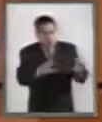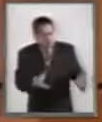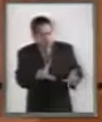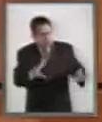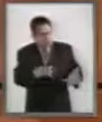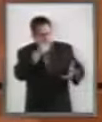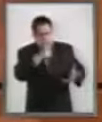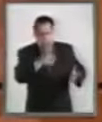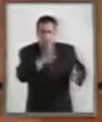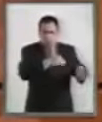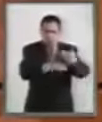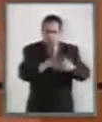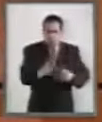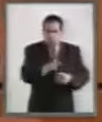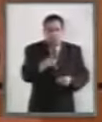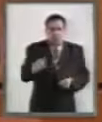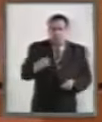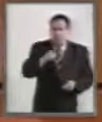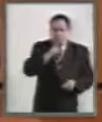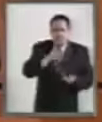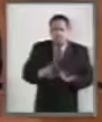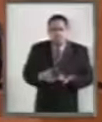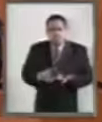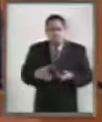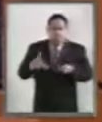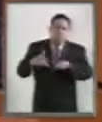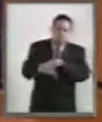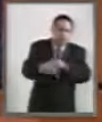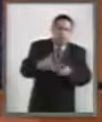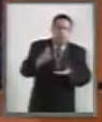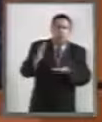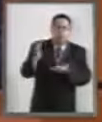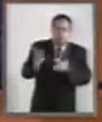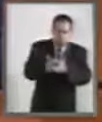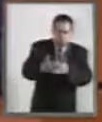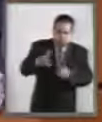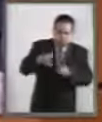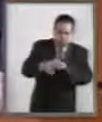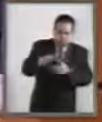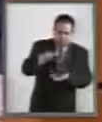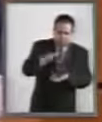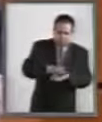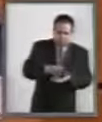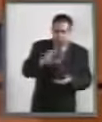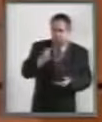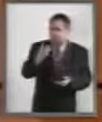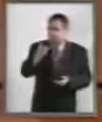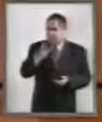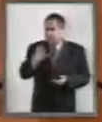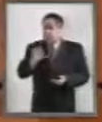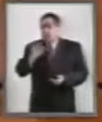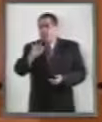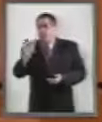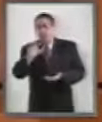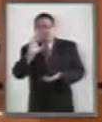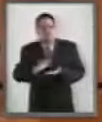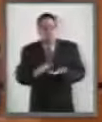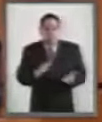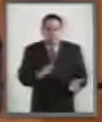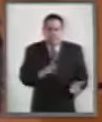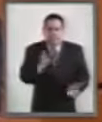de estos pueblos y comunidades, recortan en promedio sus recursos en 39%, casi